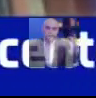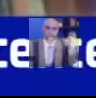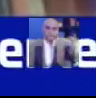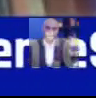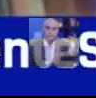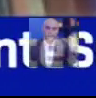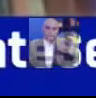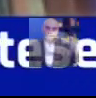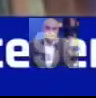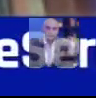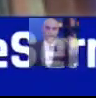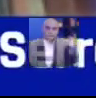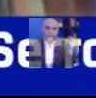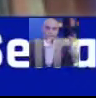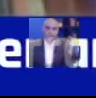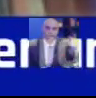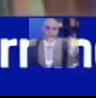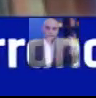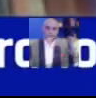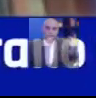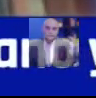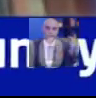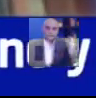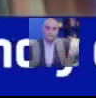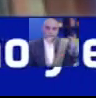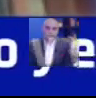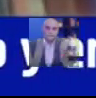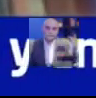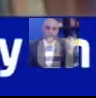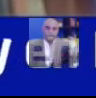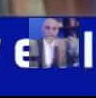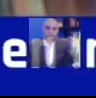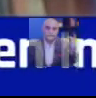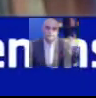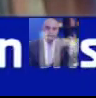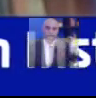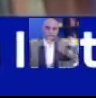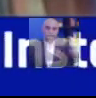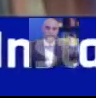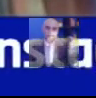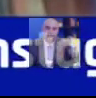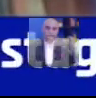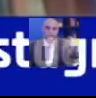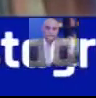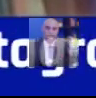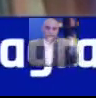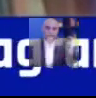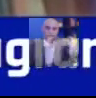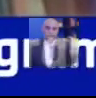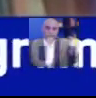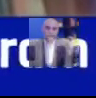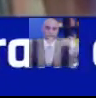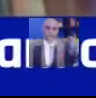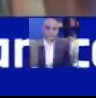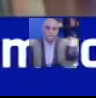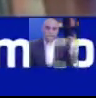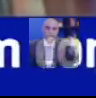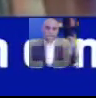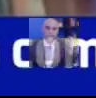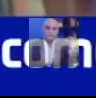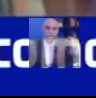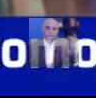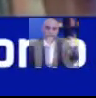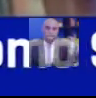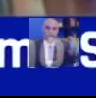las comunidades originarias, sino también el impacto ambiental que puede causar la extracción de litio. Entonces, se